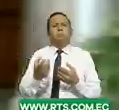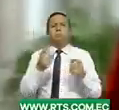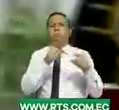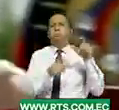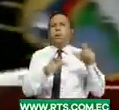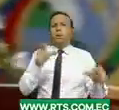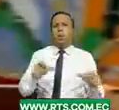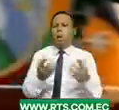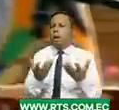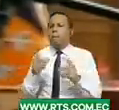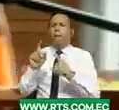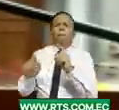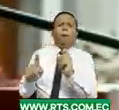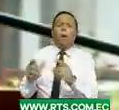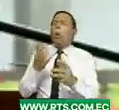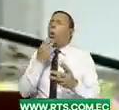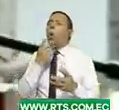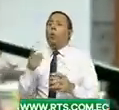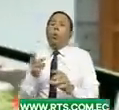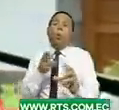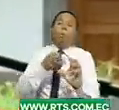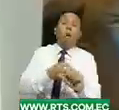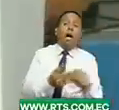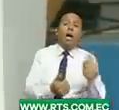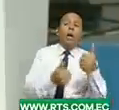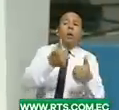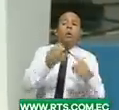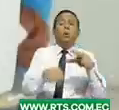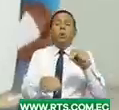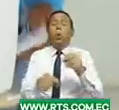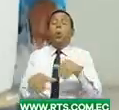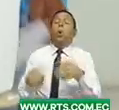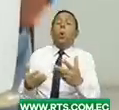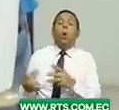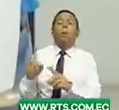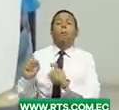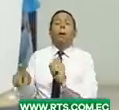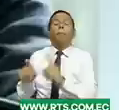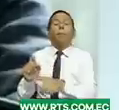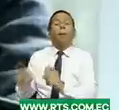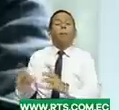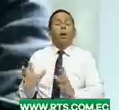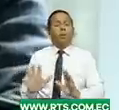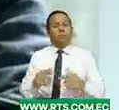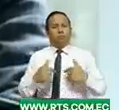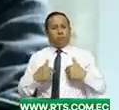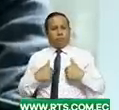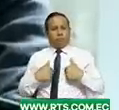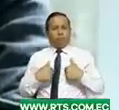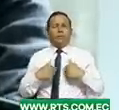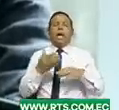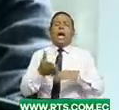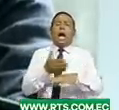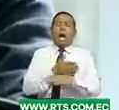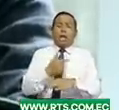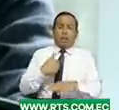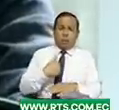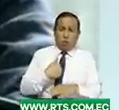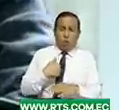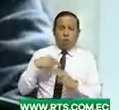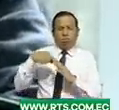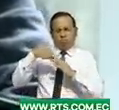posible participación en las elecciones anticipadas. Después de una profunda